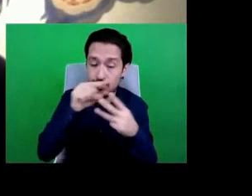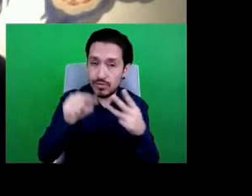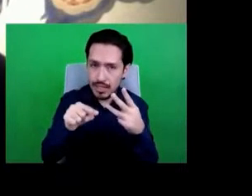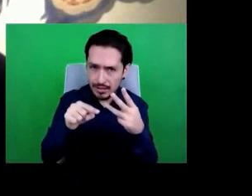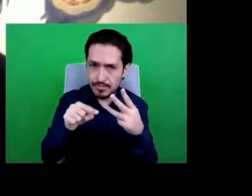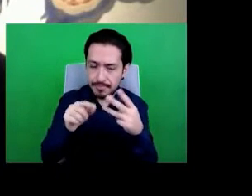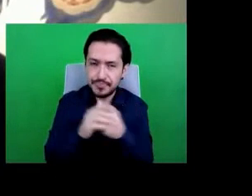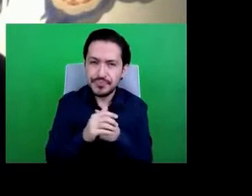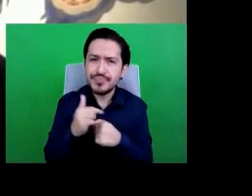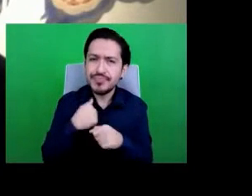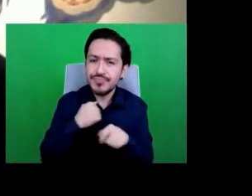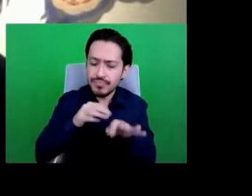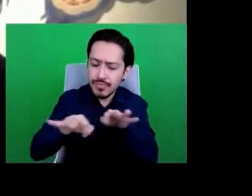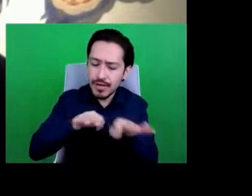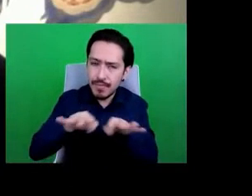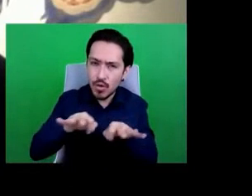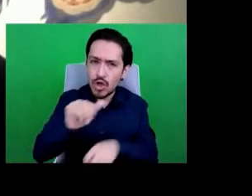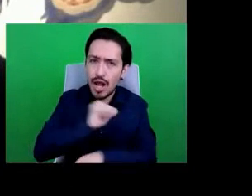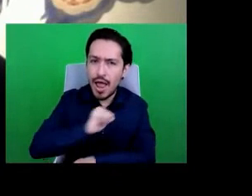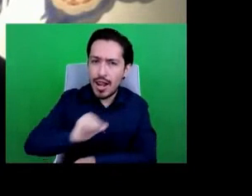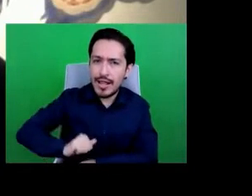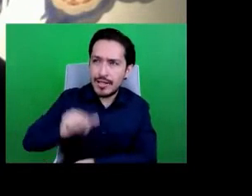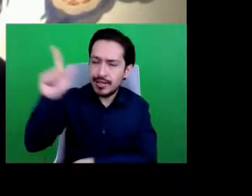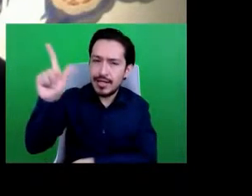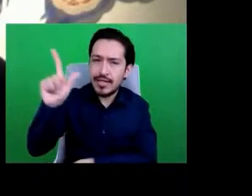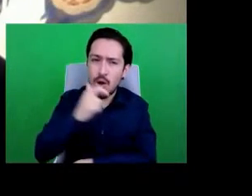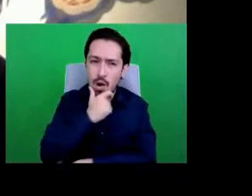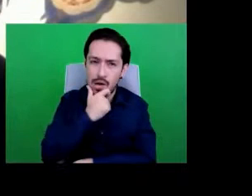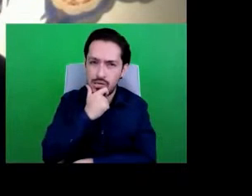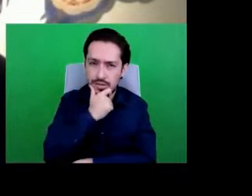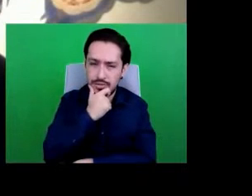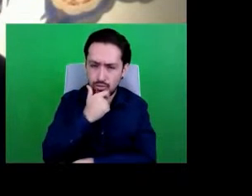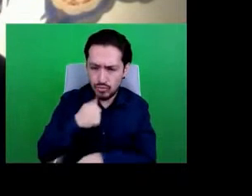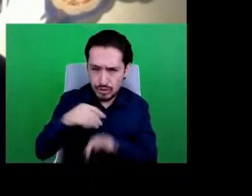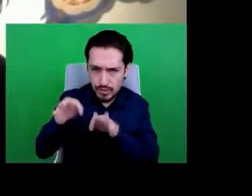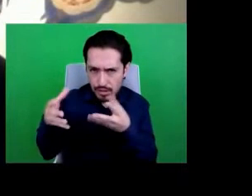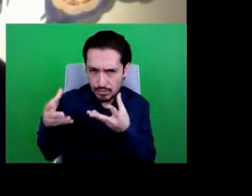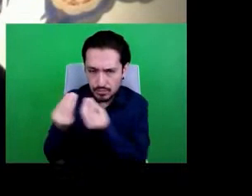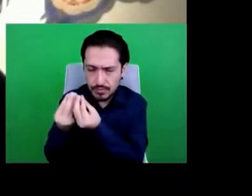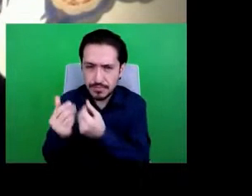Yo trabajo con el alcalde de Londres y el alcalde de Londres